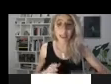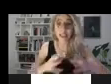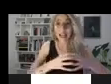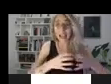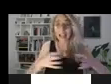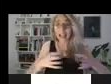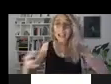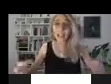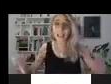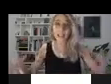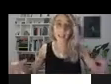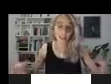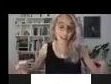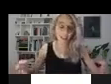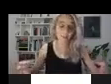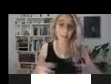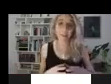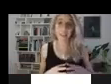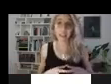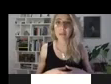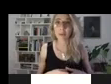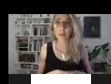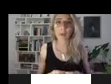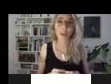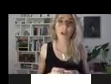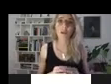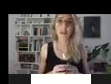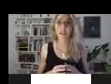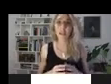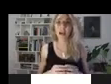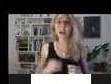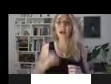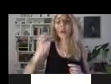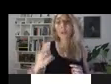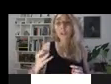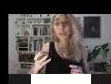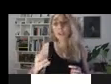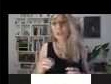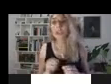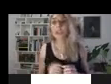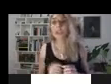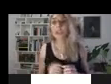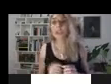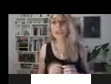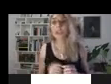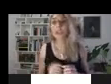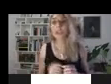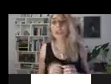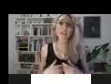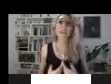de la cadena que se genera para pensar la producción de la obra artística, los peritos,